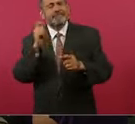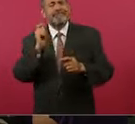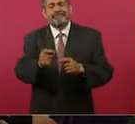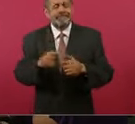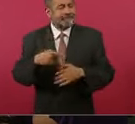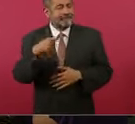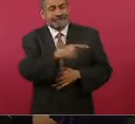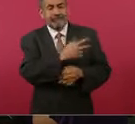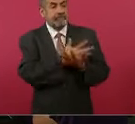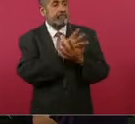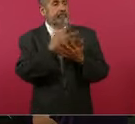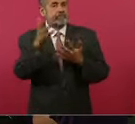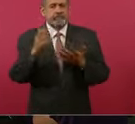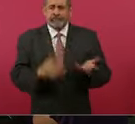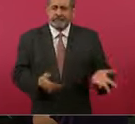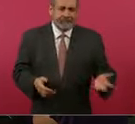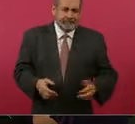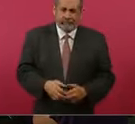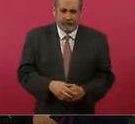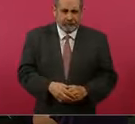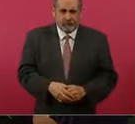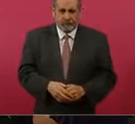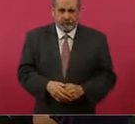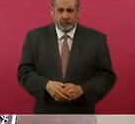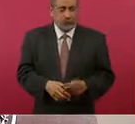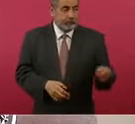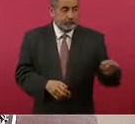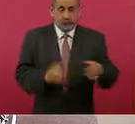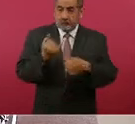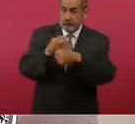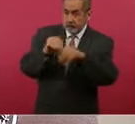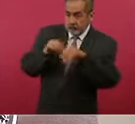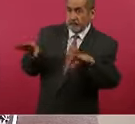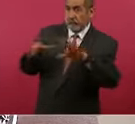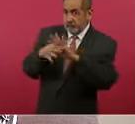porque esto no es información.